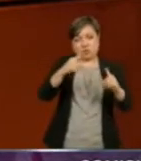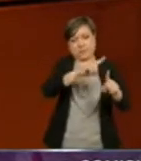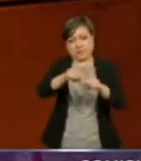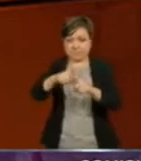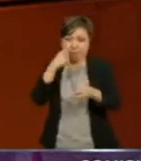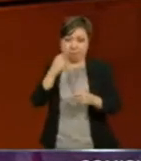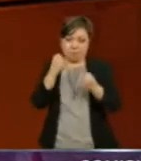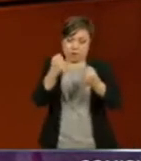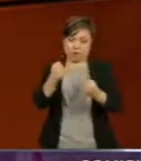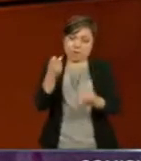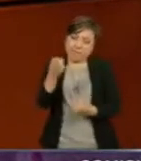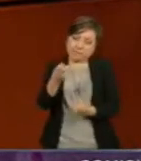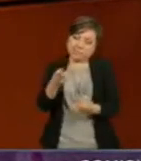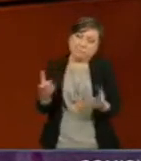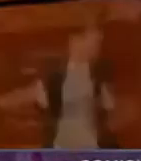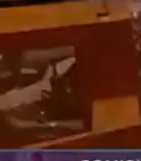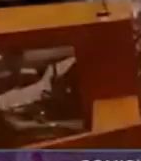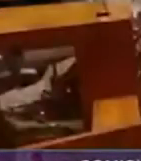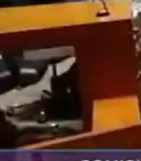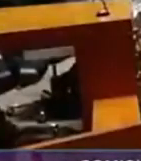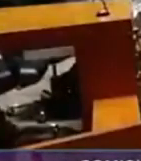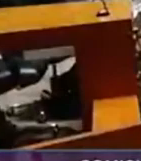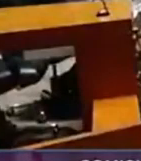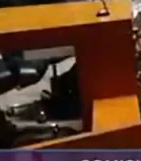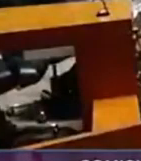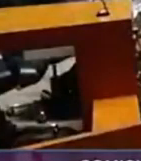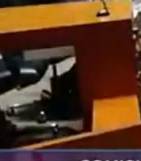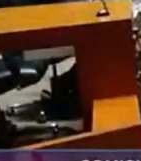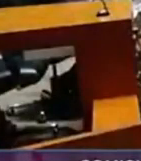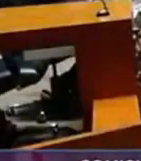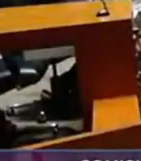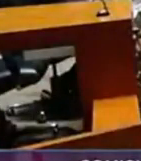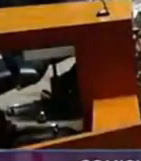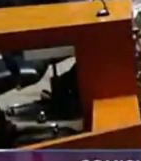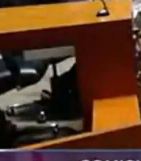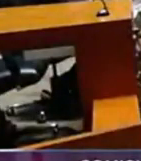cuanto, presidenta. Gracias, diputada. Continúa en el uso.